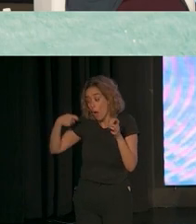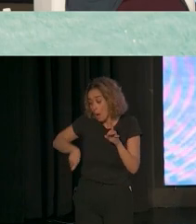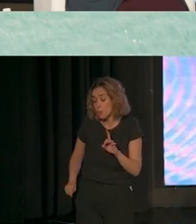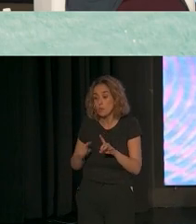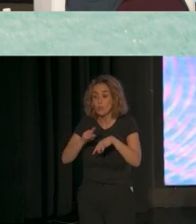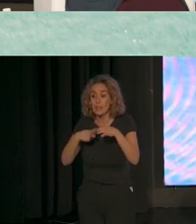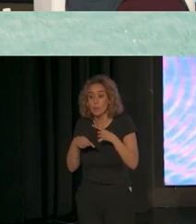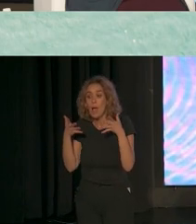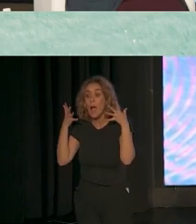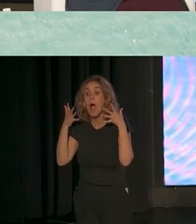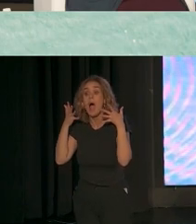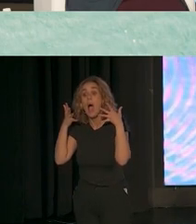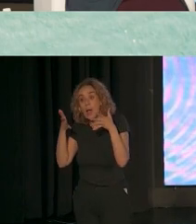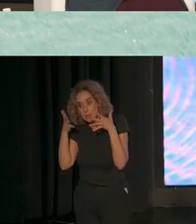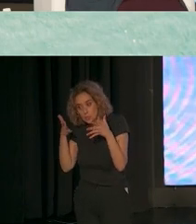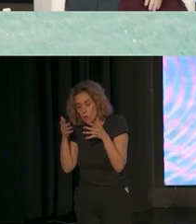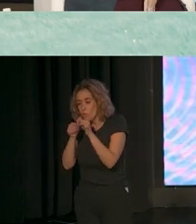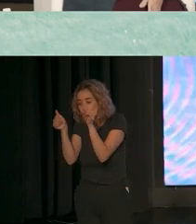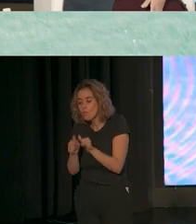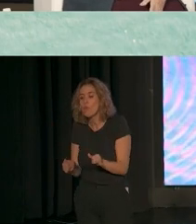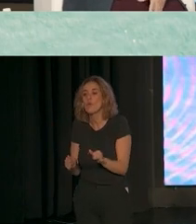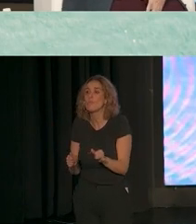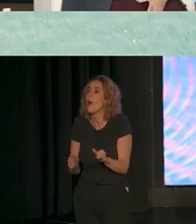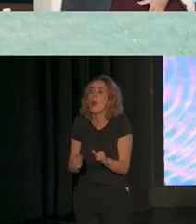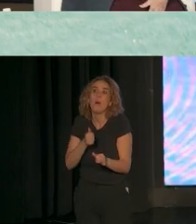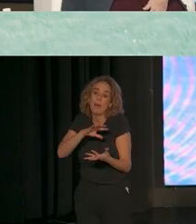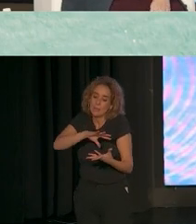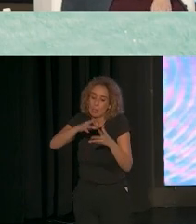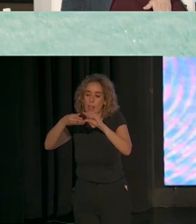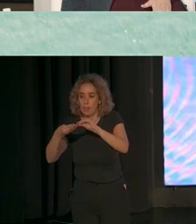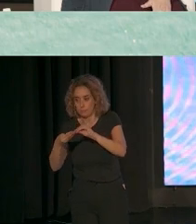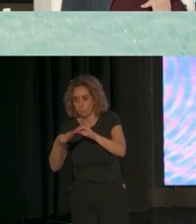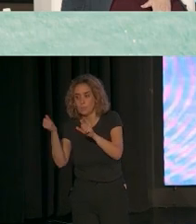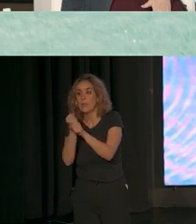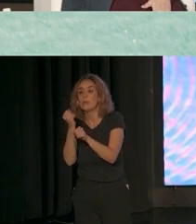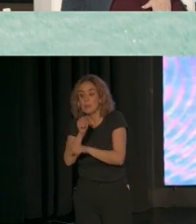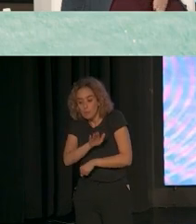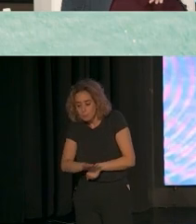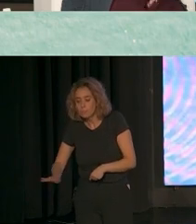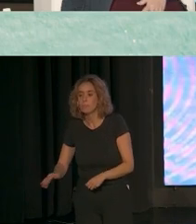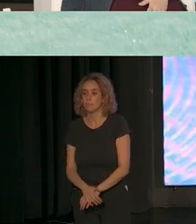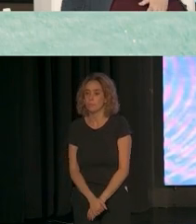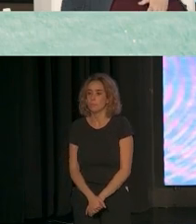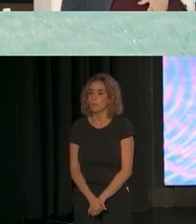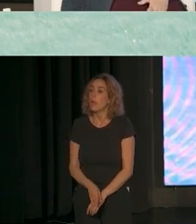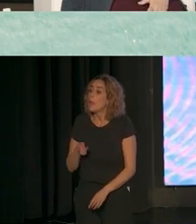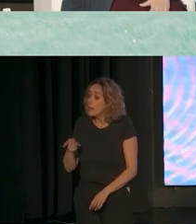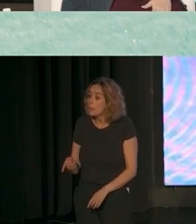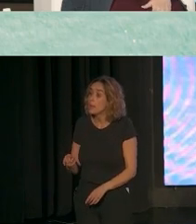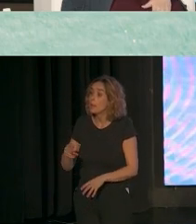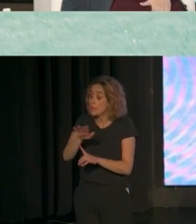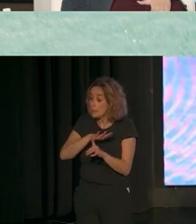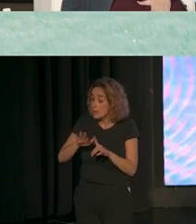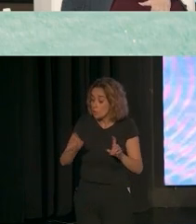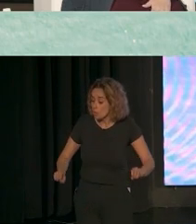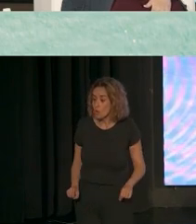y a las familias sobre la forma más adecuada de trabajar y permitirles participar en el